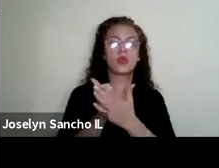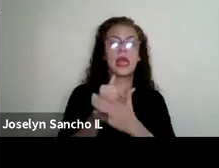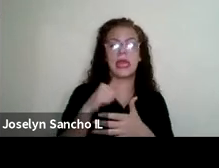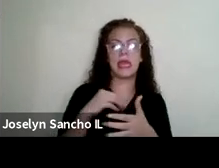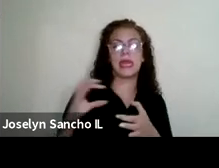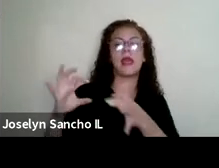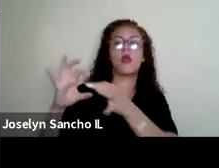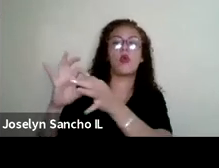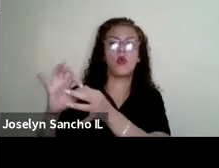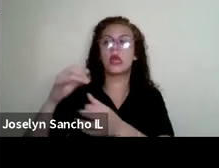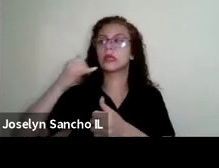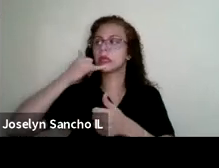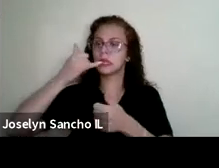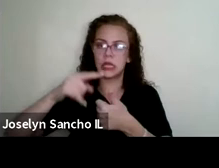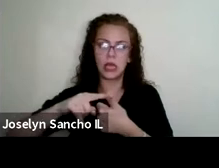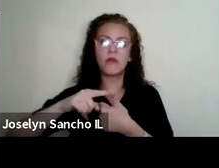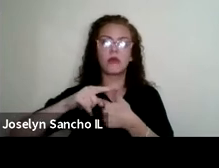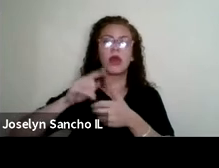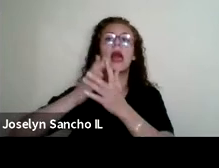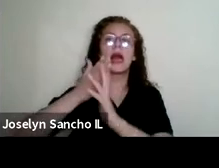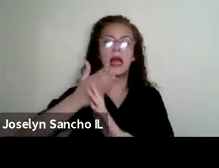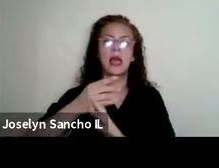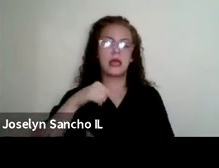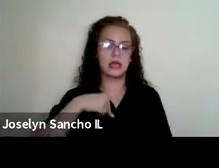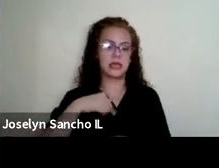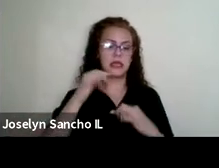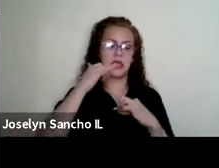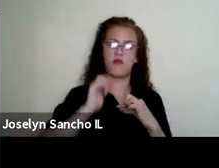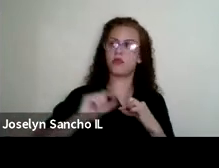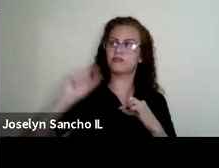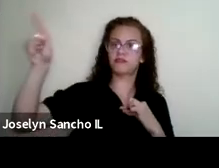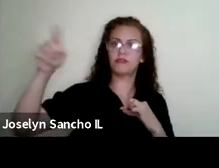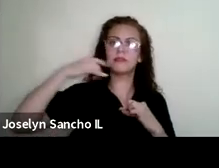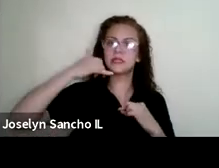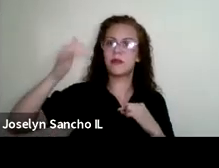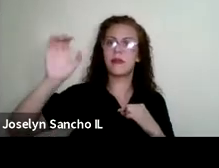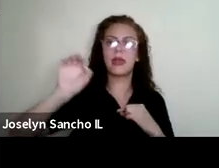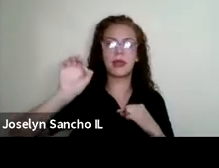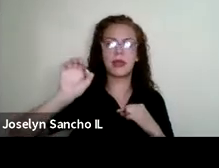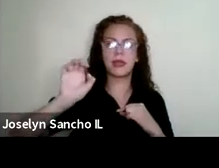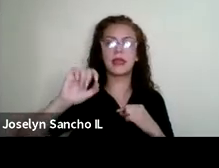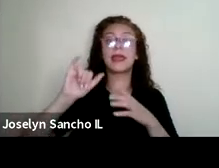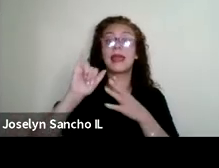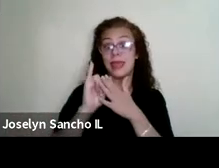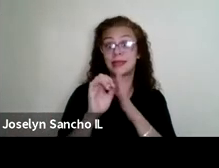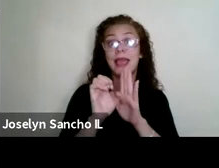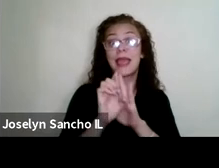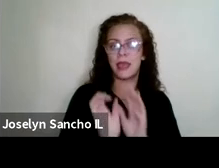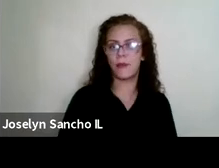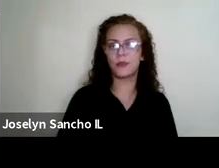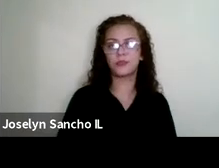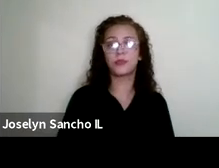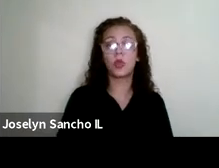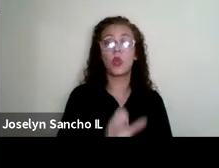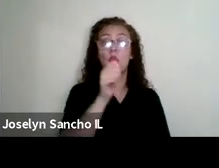conectado a teléfonos a través de su señal telefónica. Este es un ejemplo. Otro